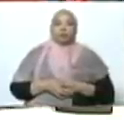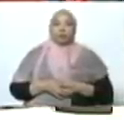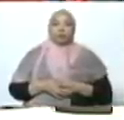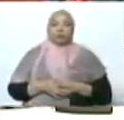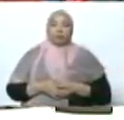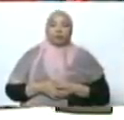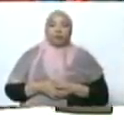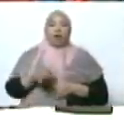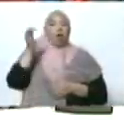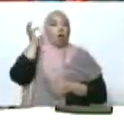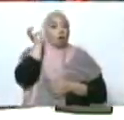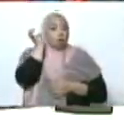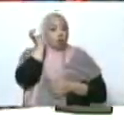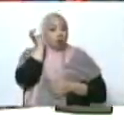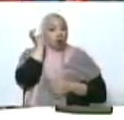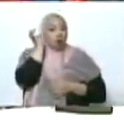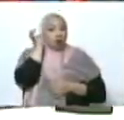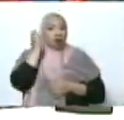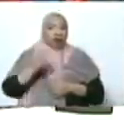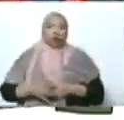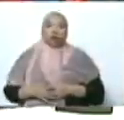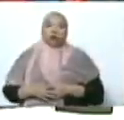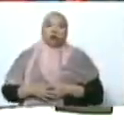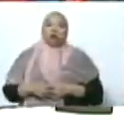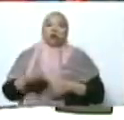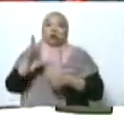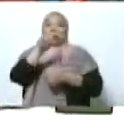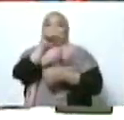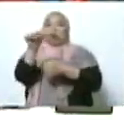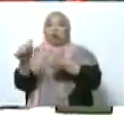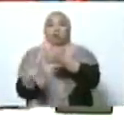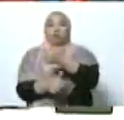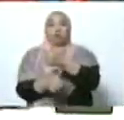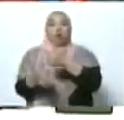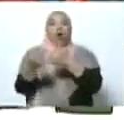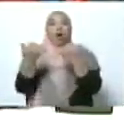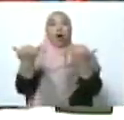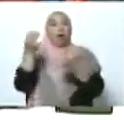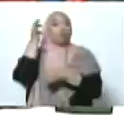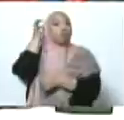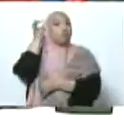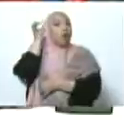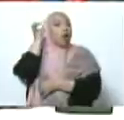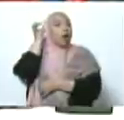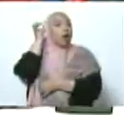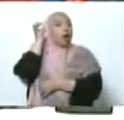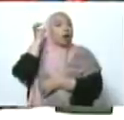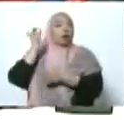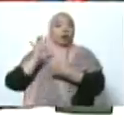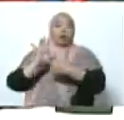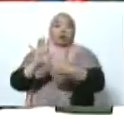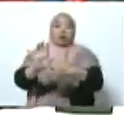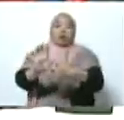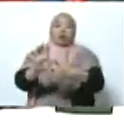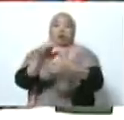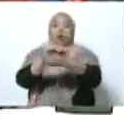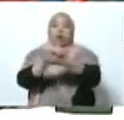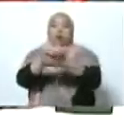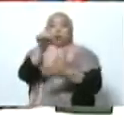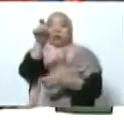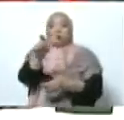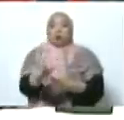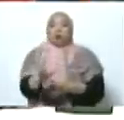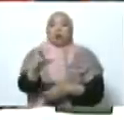En mujeres, vicepresidencia de mujeres, al frente hemos propuesto a la compañera